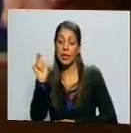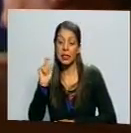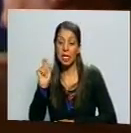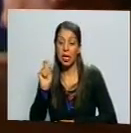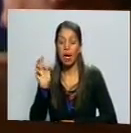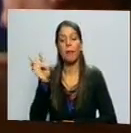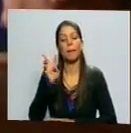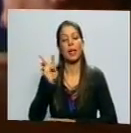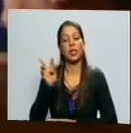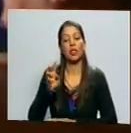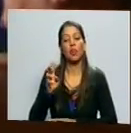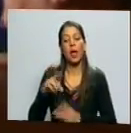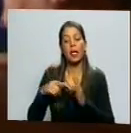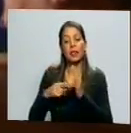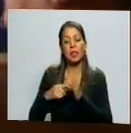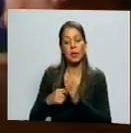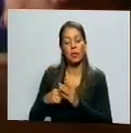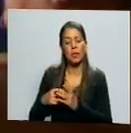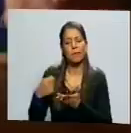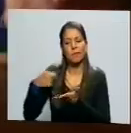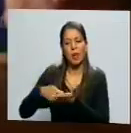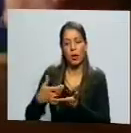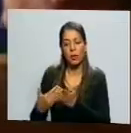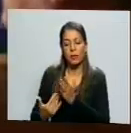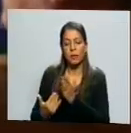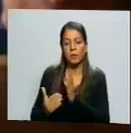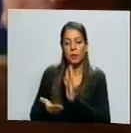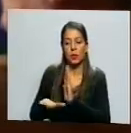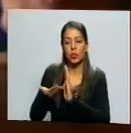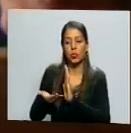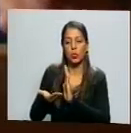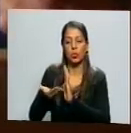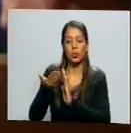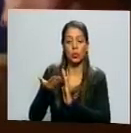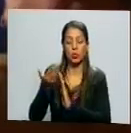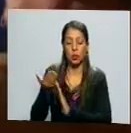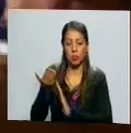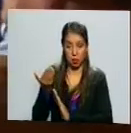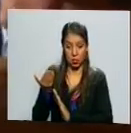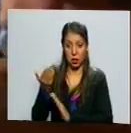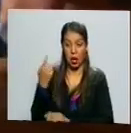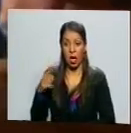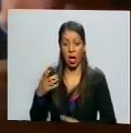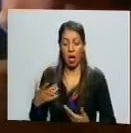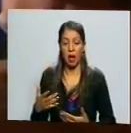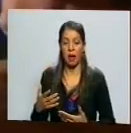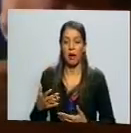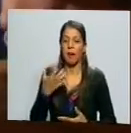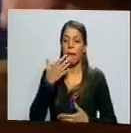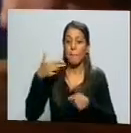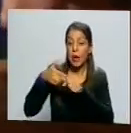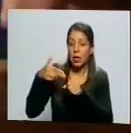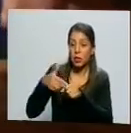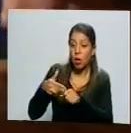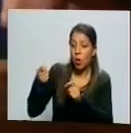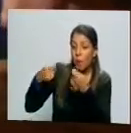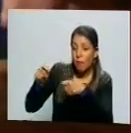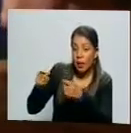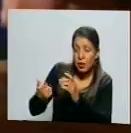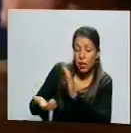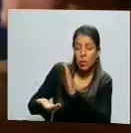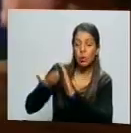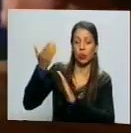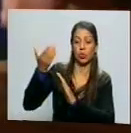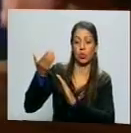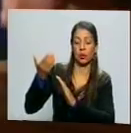tiene un riesgo país que ha subido a pesar del incremento de los precios del petróleo. No hay ninguna